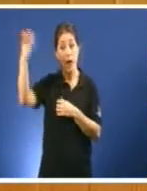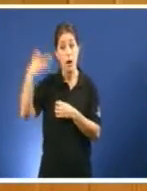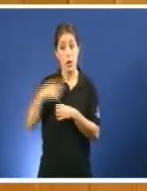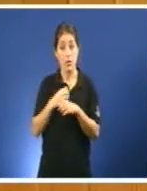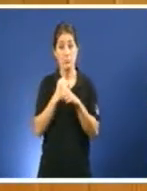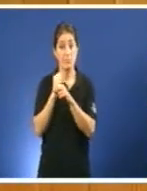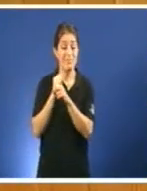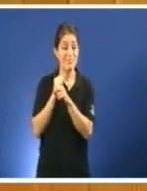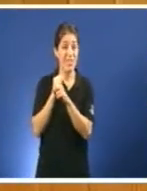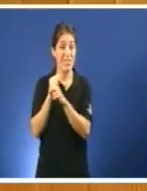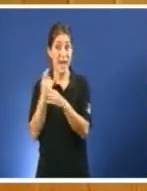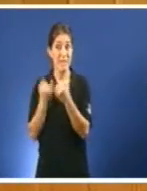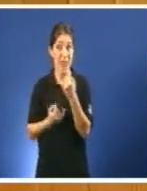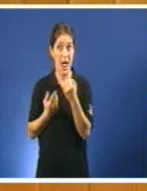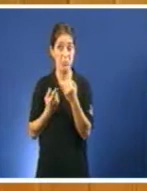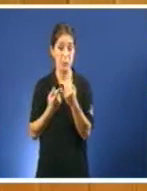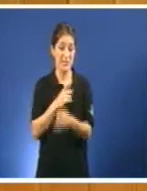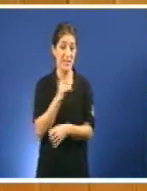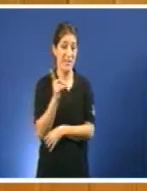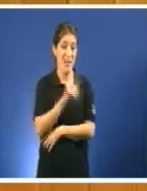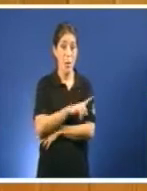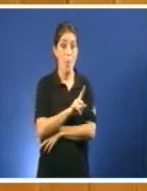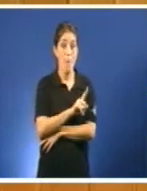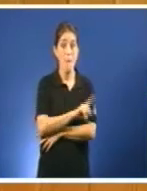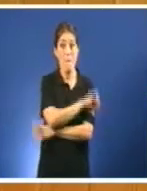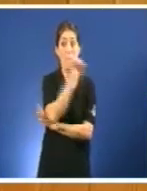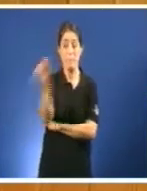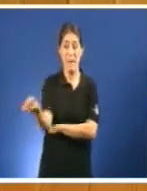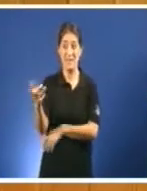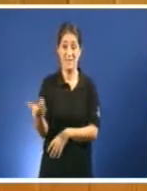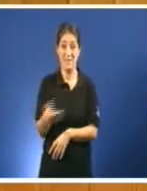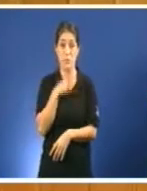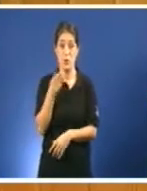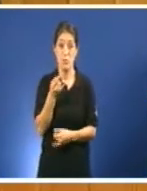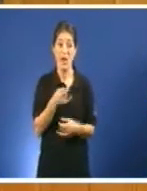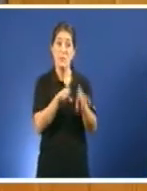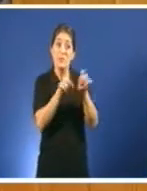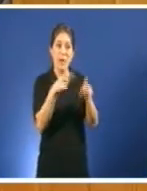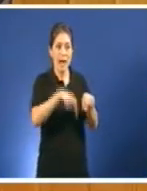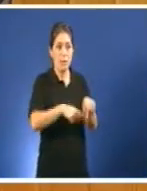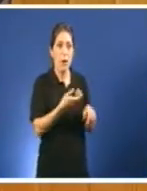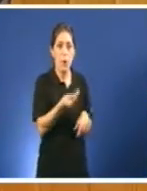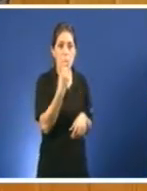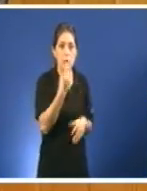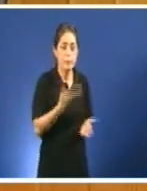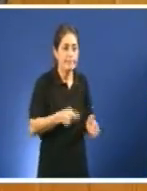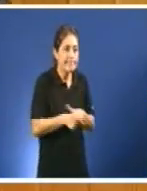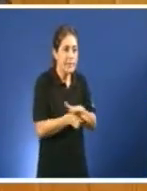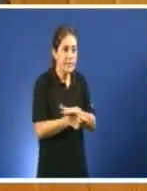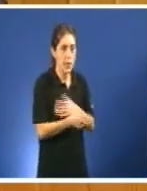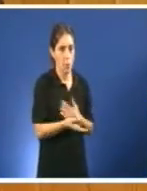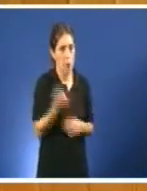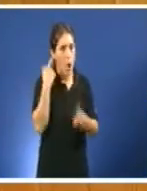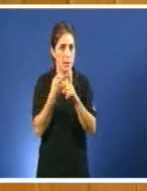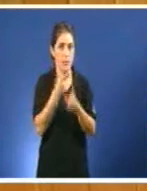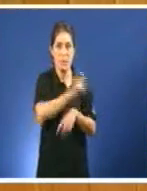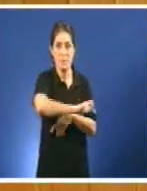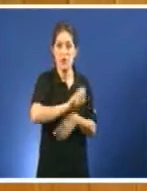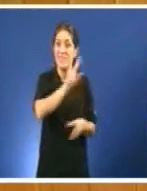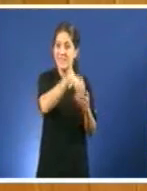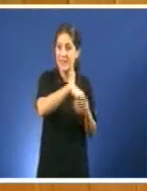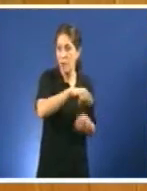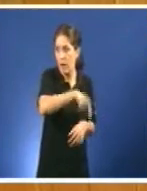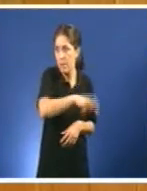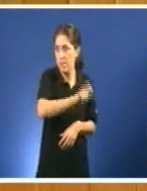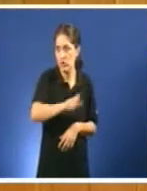que necesitan que se reactive o consumo, que a xente, en definitiva, teña poder de compra. E agora